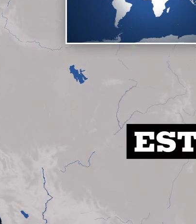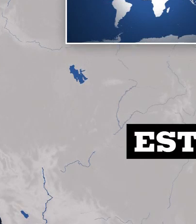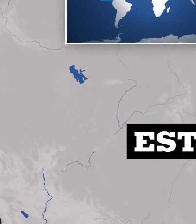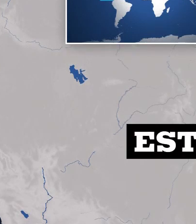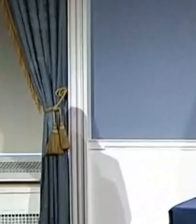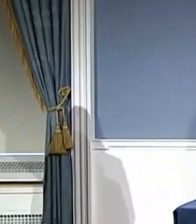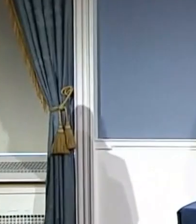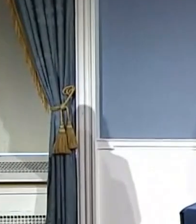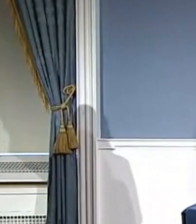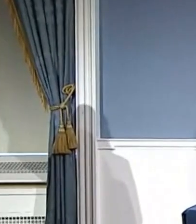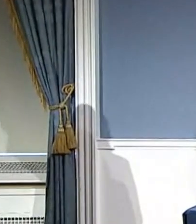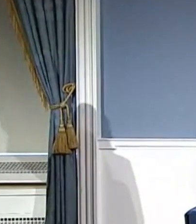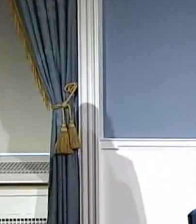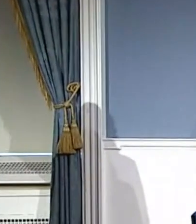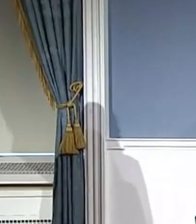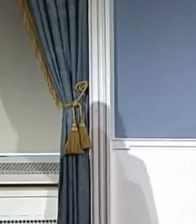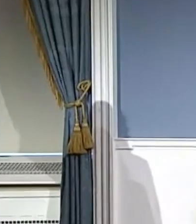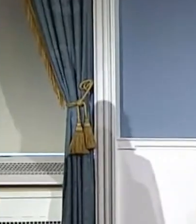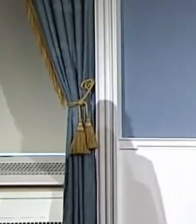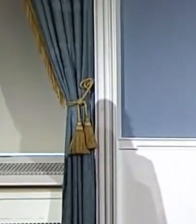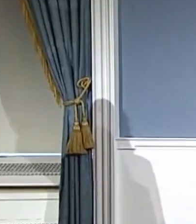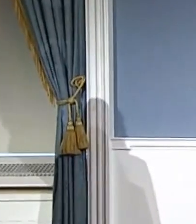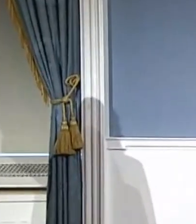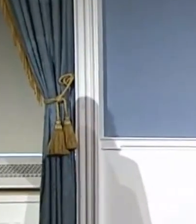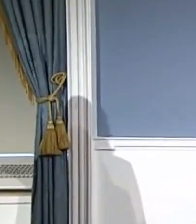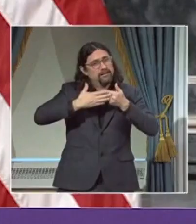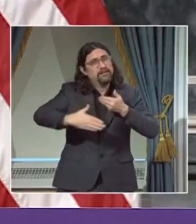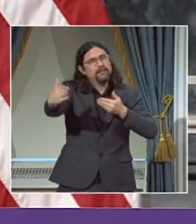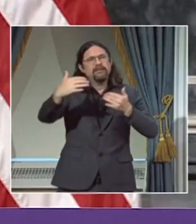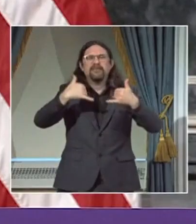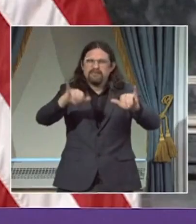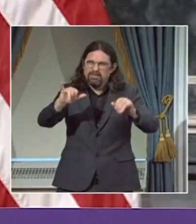pero sus declaraciones fueron fuertemente criticadas en la región.